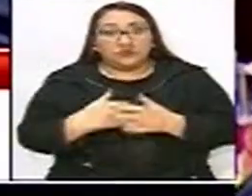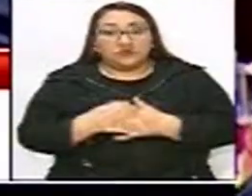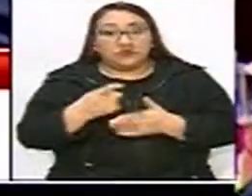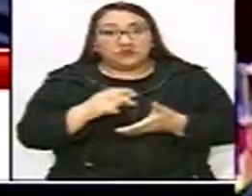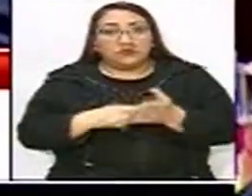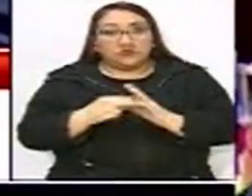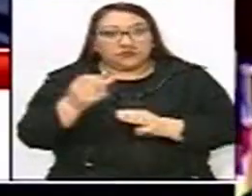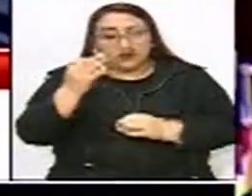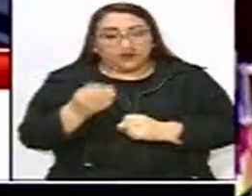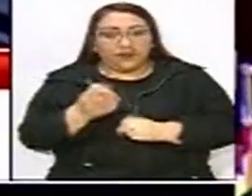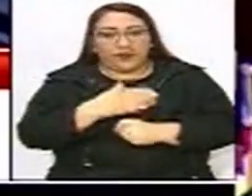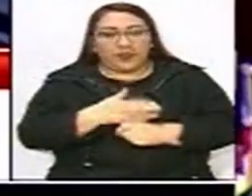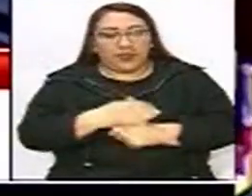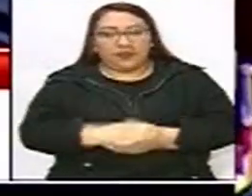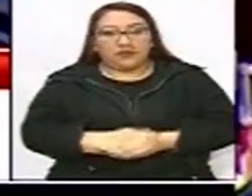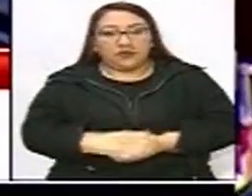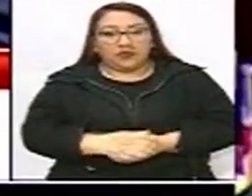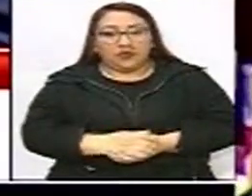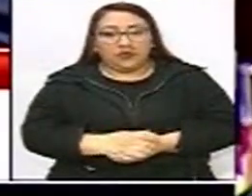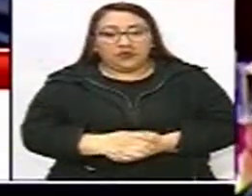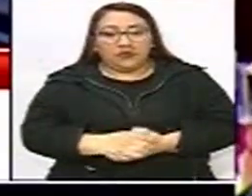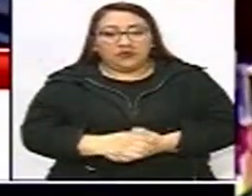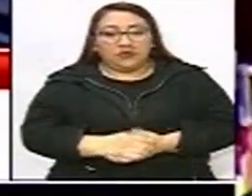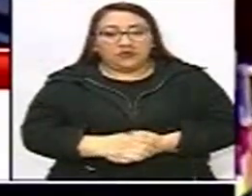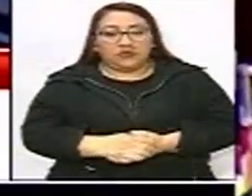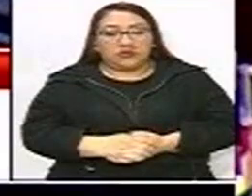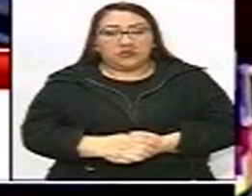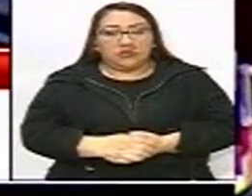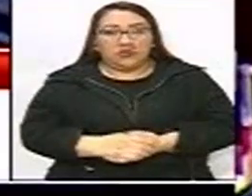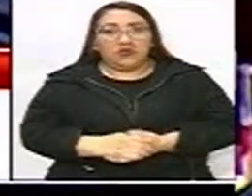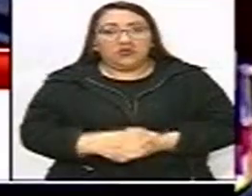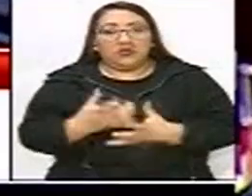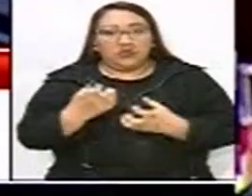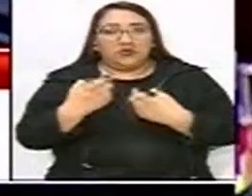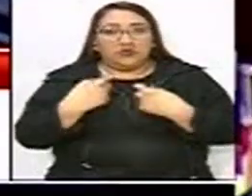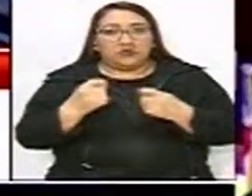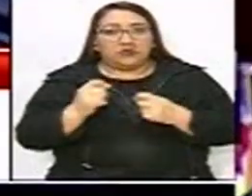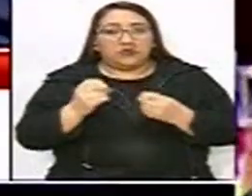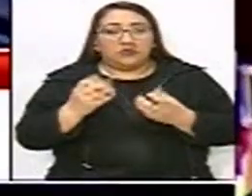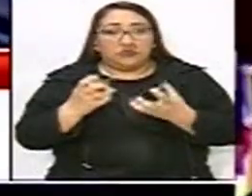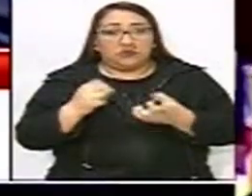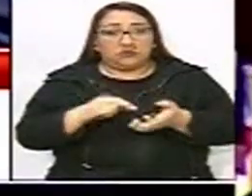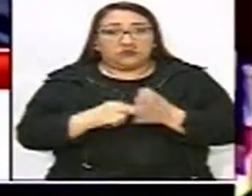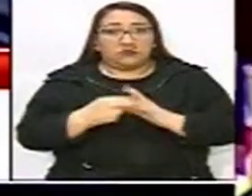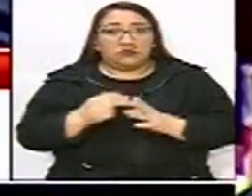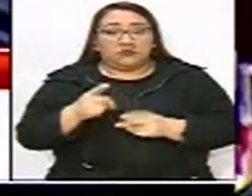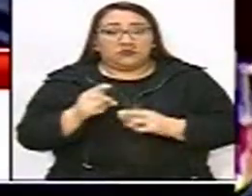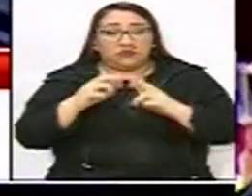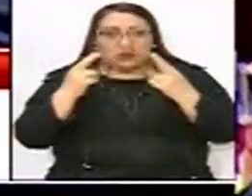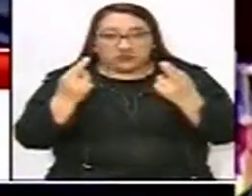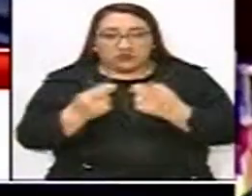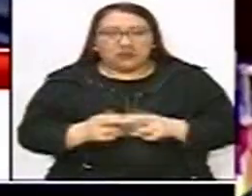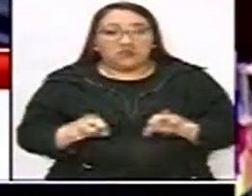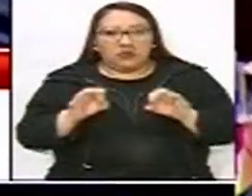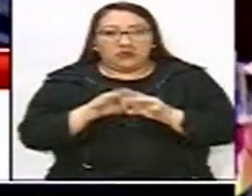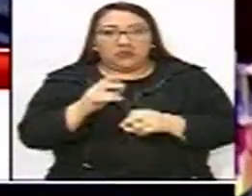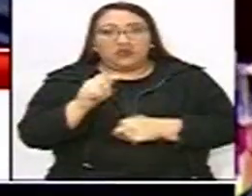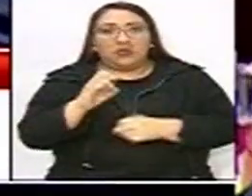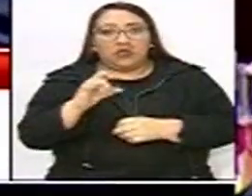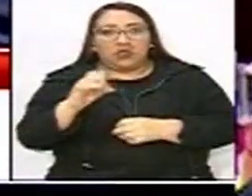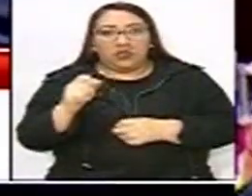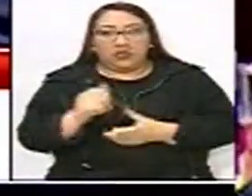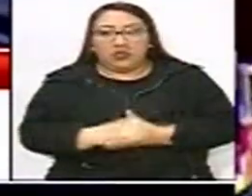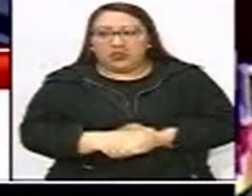que es prácticamente lo sustantivo, es lo que queremos ahora tratar. Como quiera que esto es una reunión fundamentalmente